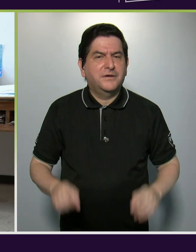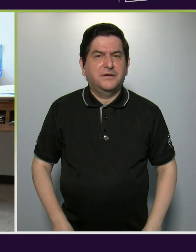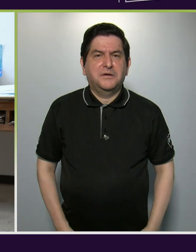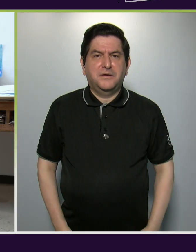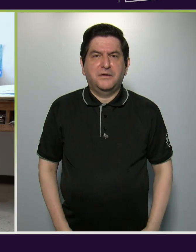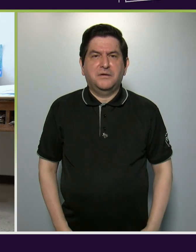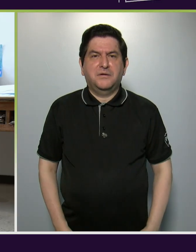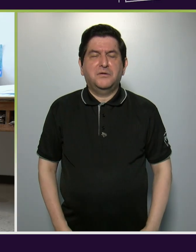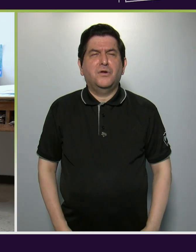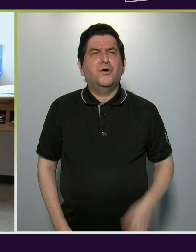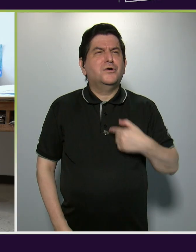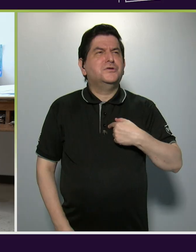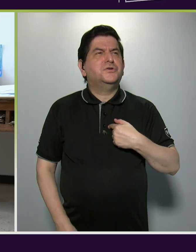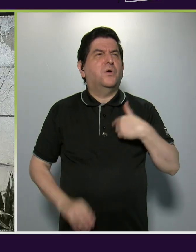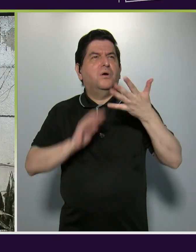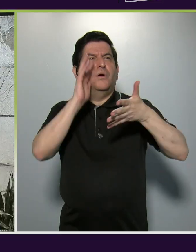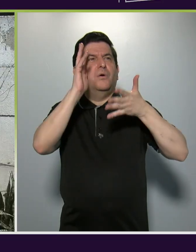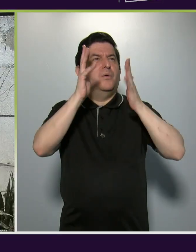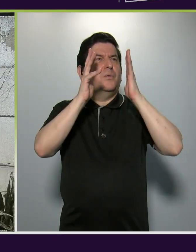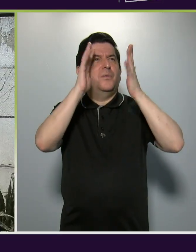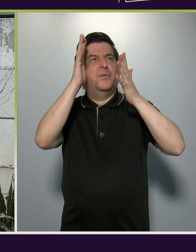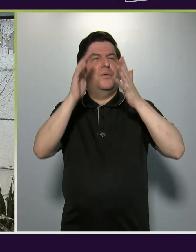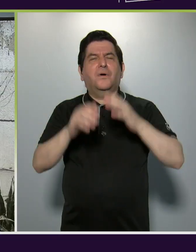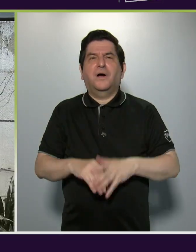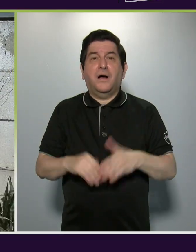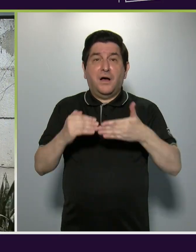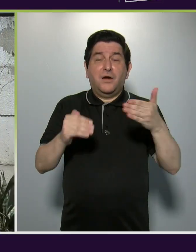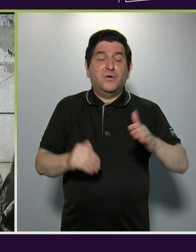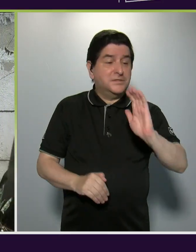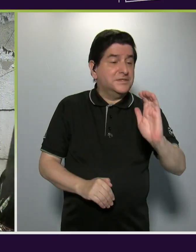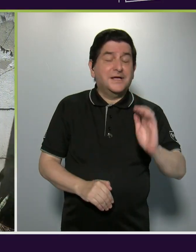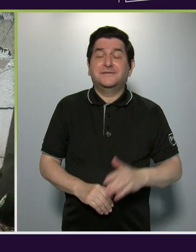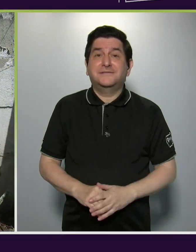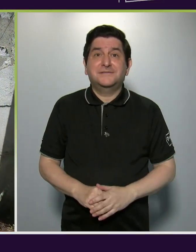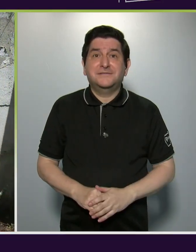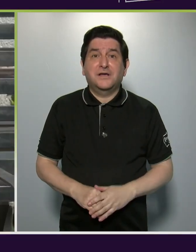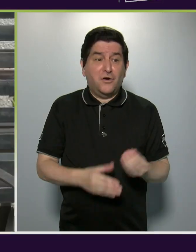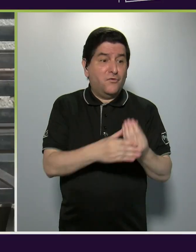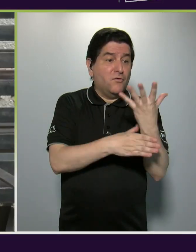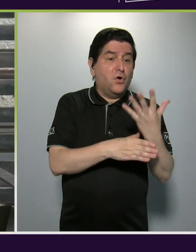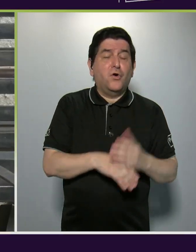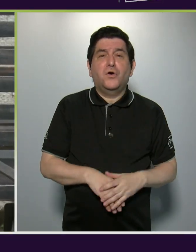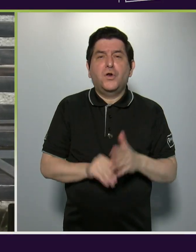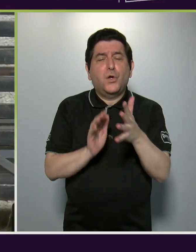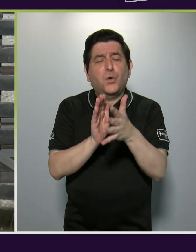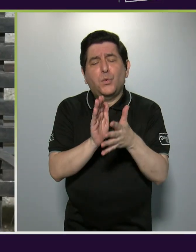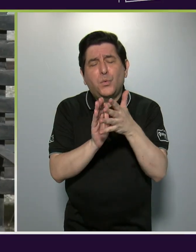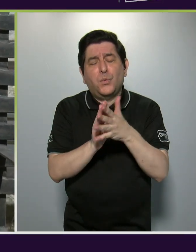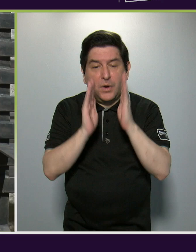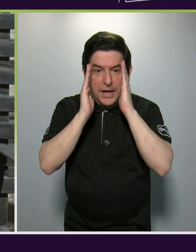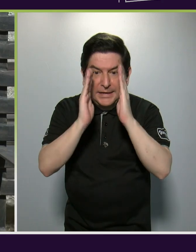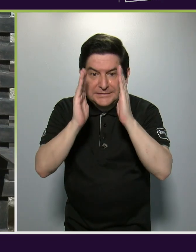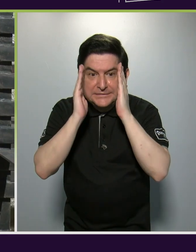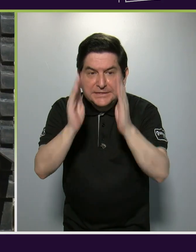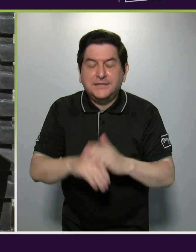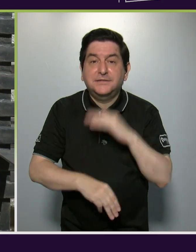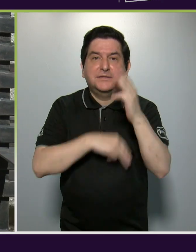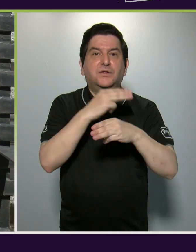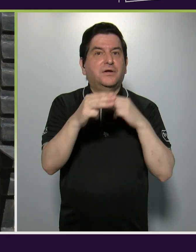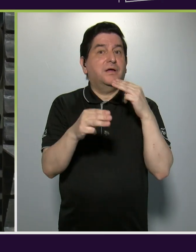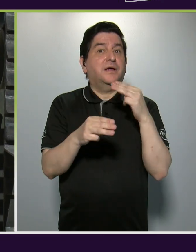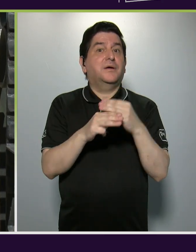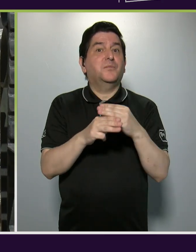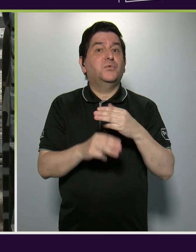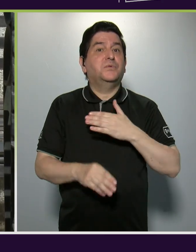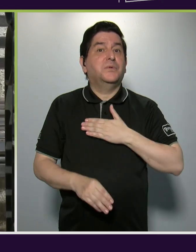a otro se me van a inventar de mi niñez. Veo flores, las cuido, estoy pendiente de ellas, es mi mundo, es